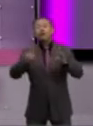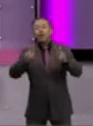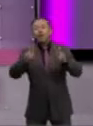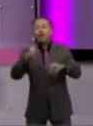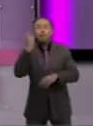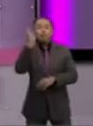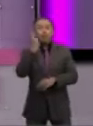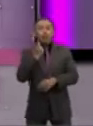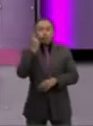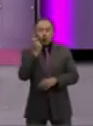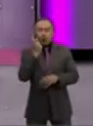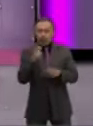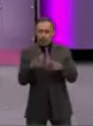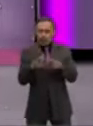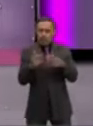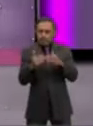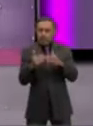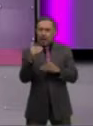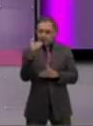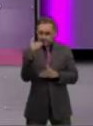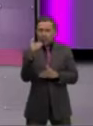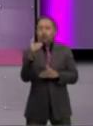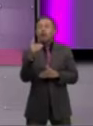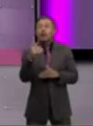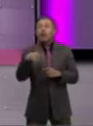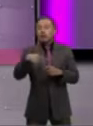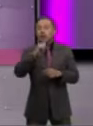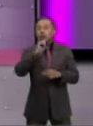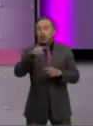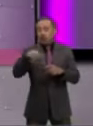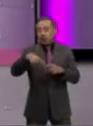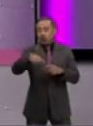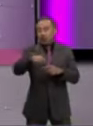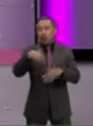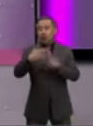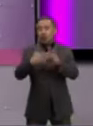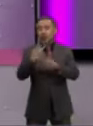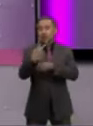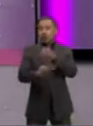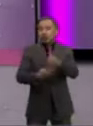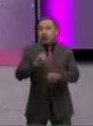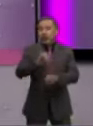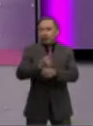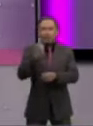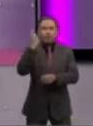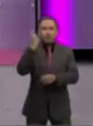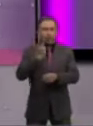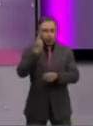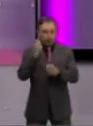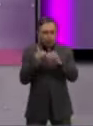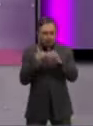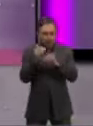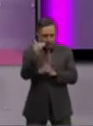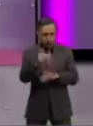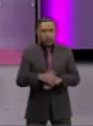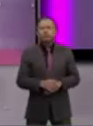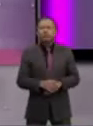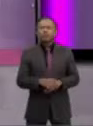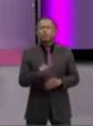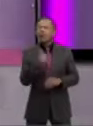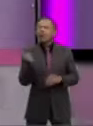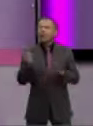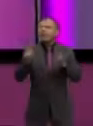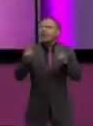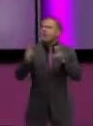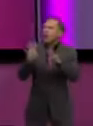y también está ya estimado para los próximos 2 años este aumento. Hablaban, ¿y las mujeres? A